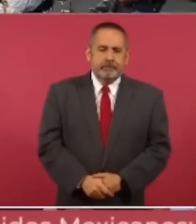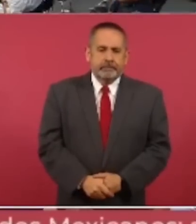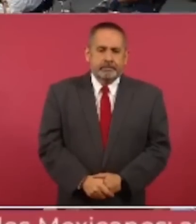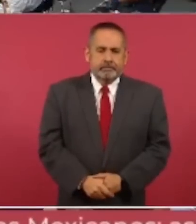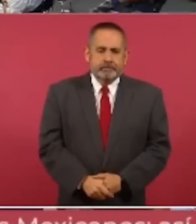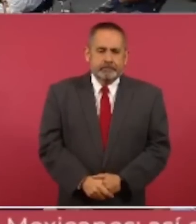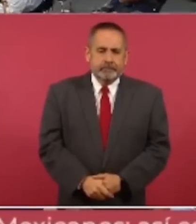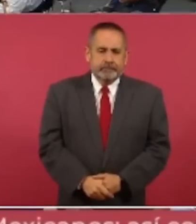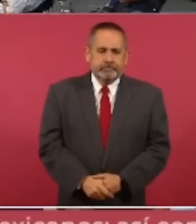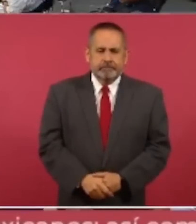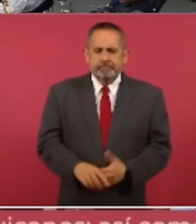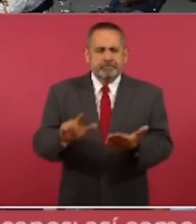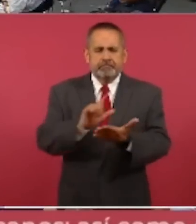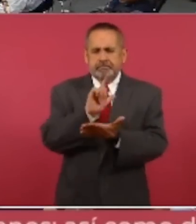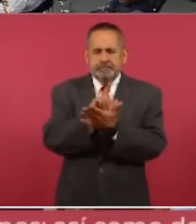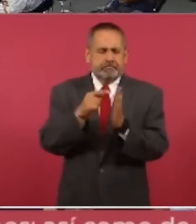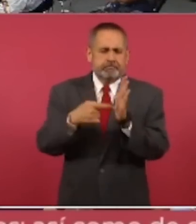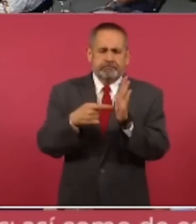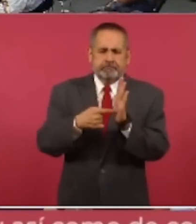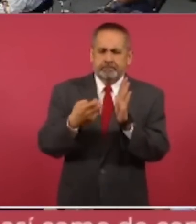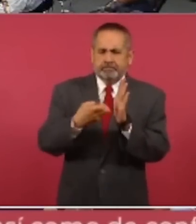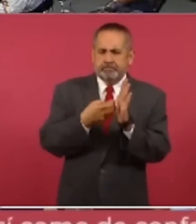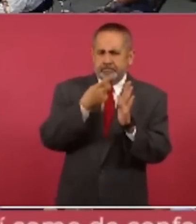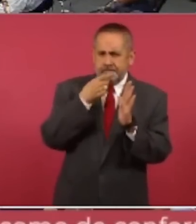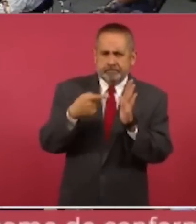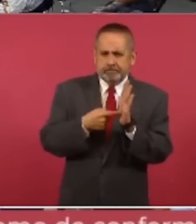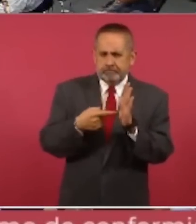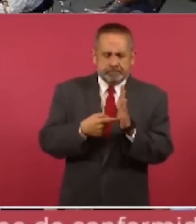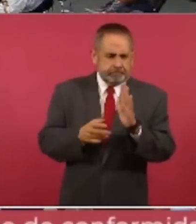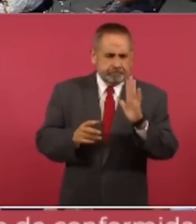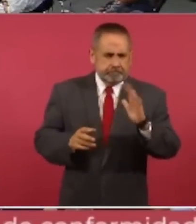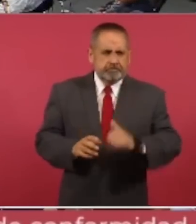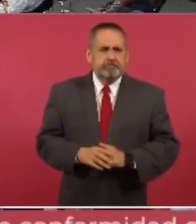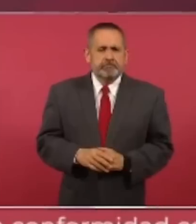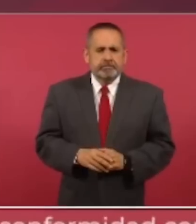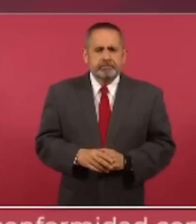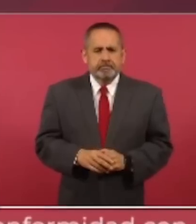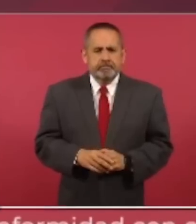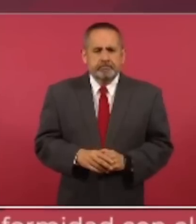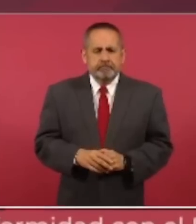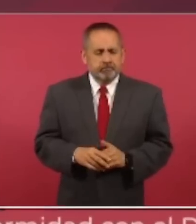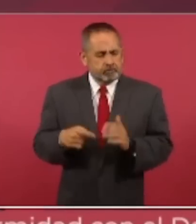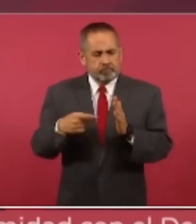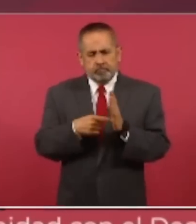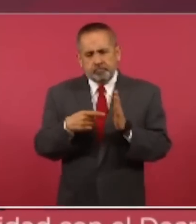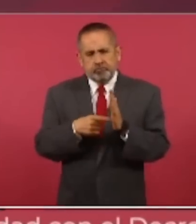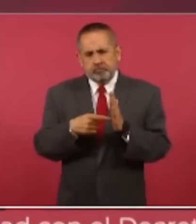lo que establece la ley, lo que está considerado